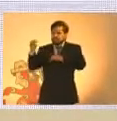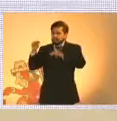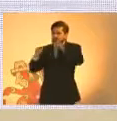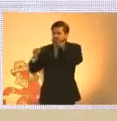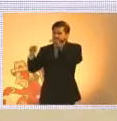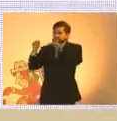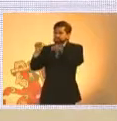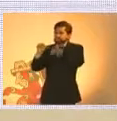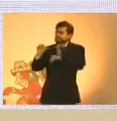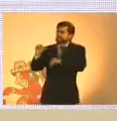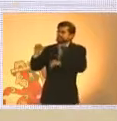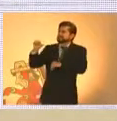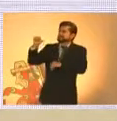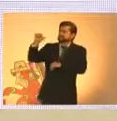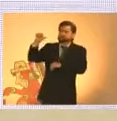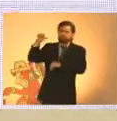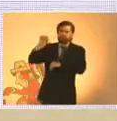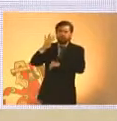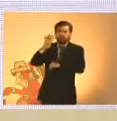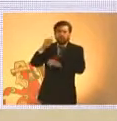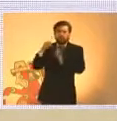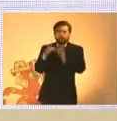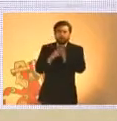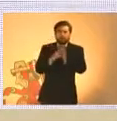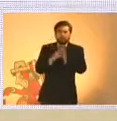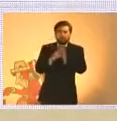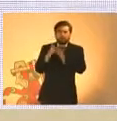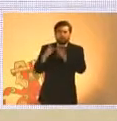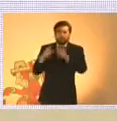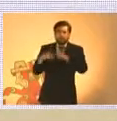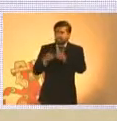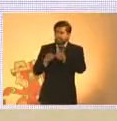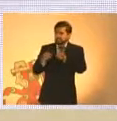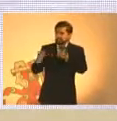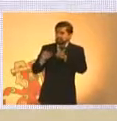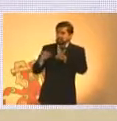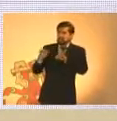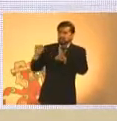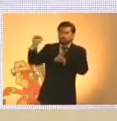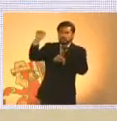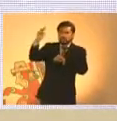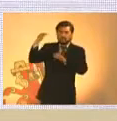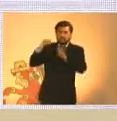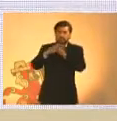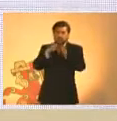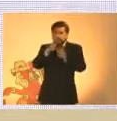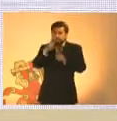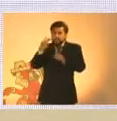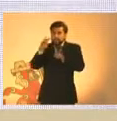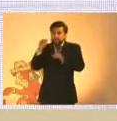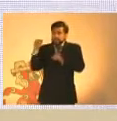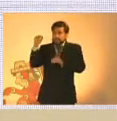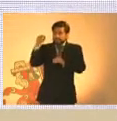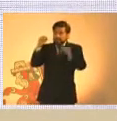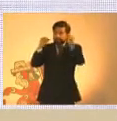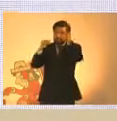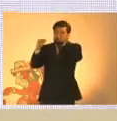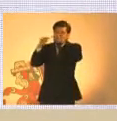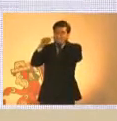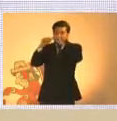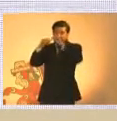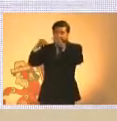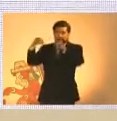a 4.000 metros de altura esta forma al ejército de sucre y a 4.200 se va en el cóndor con